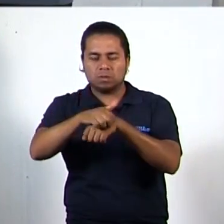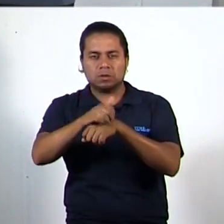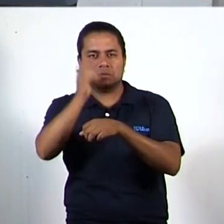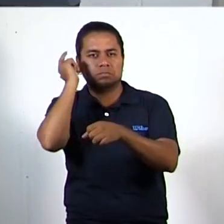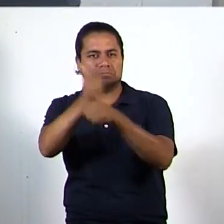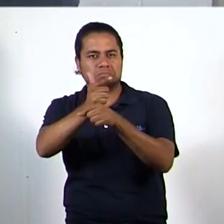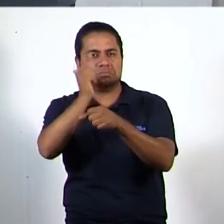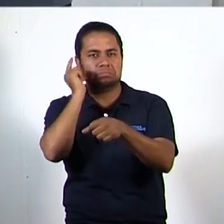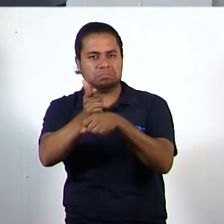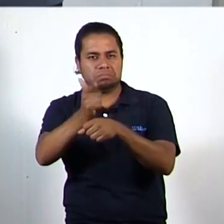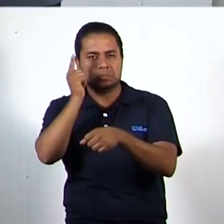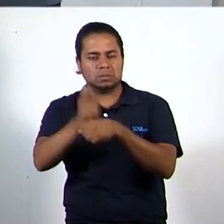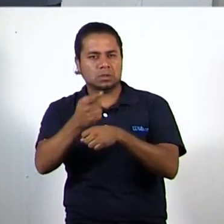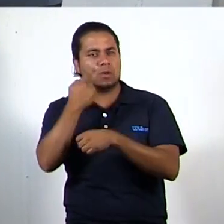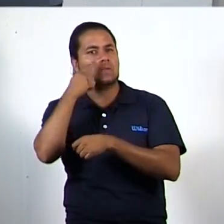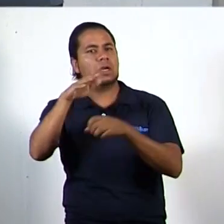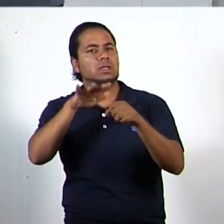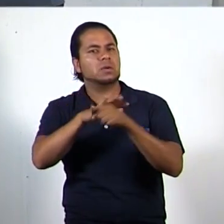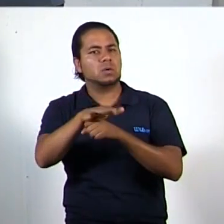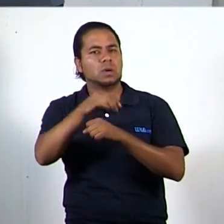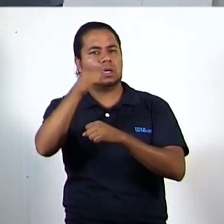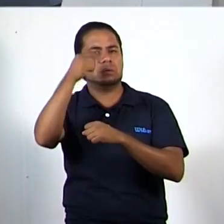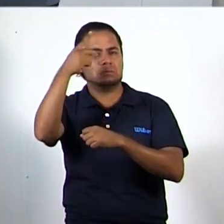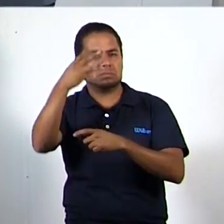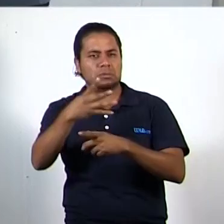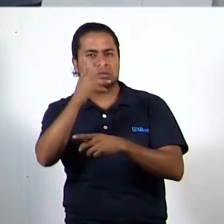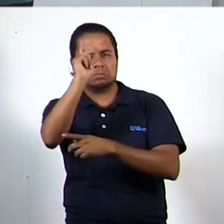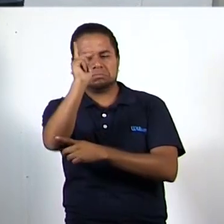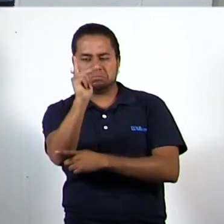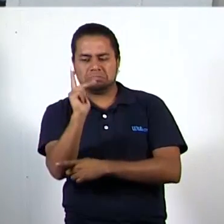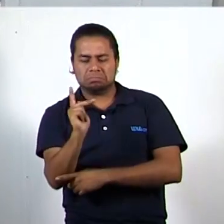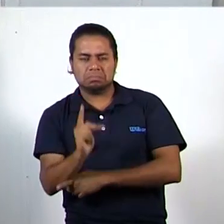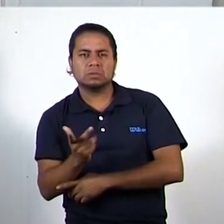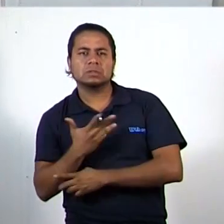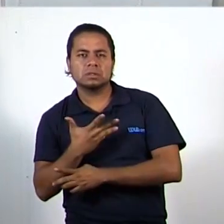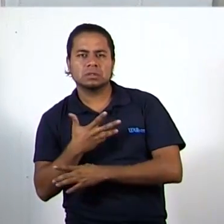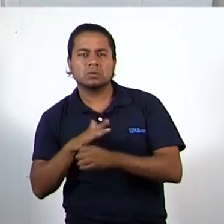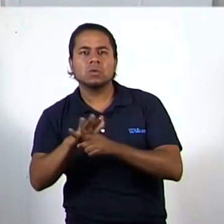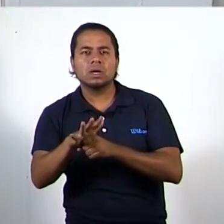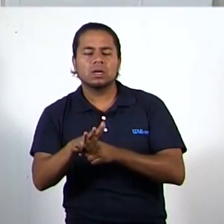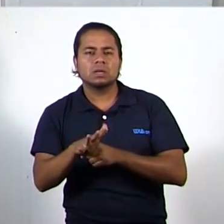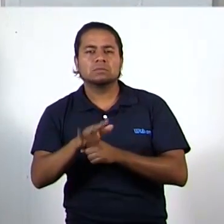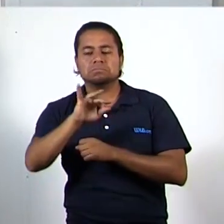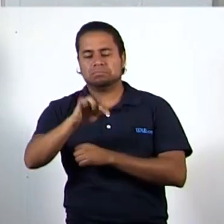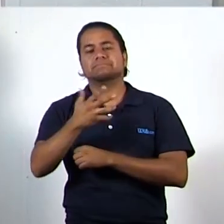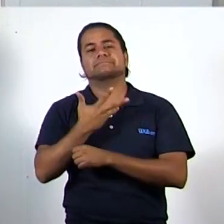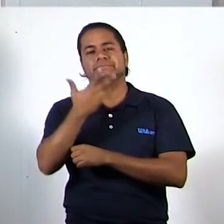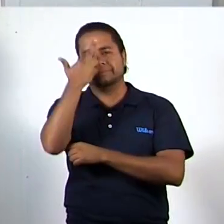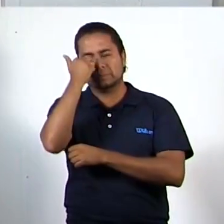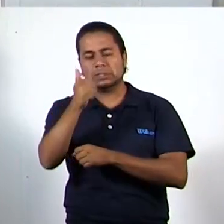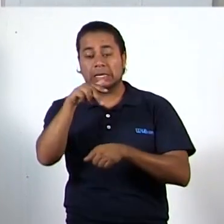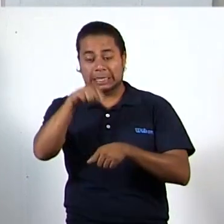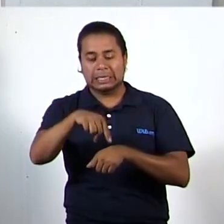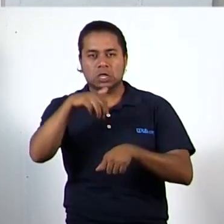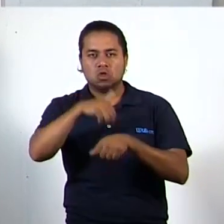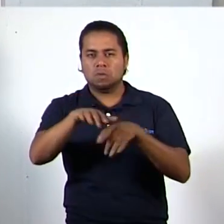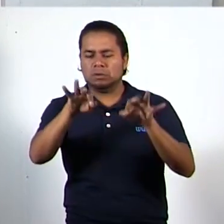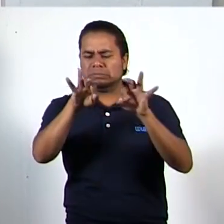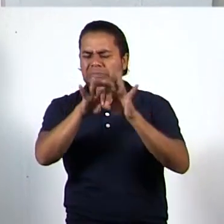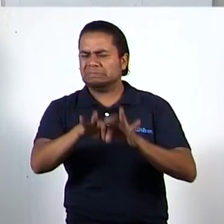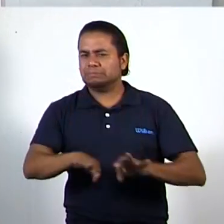identificar alguno que esté en todas ellas? Así es. Entonces, el número más